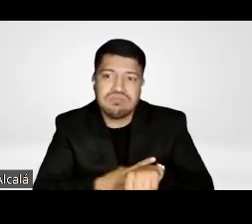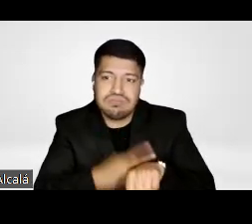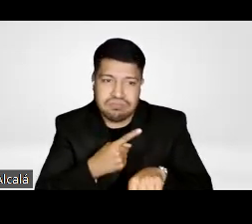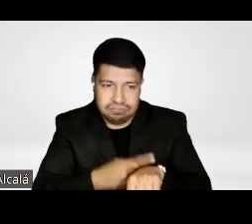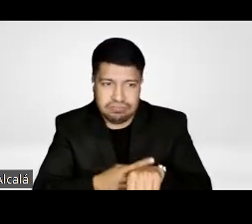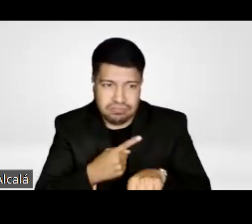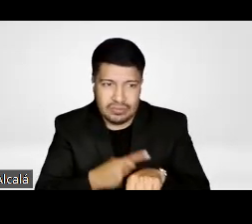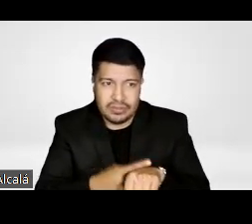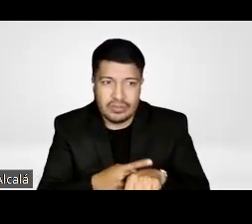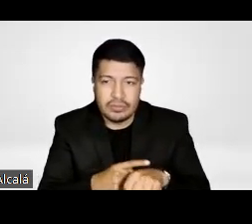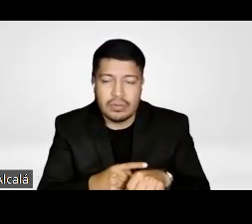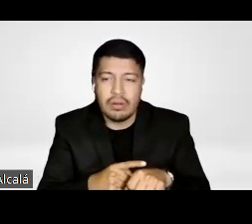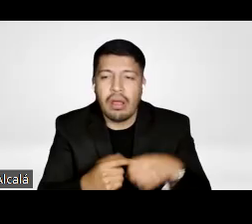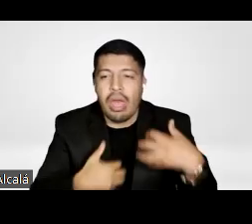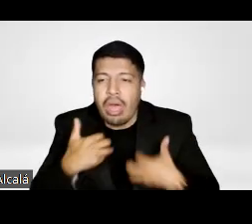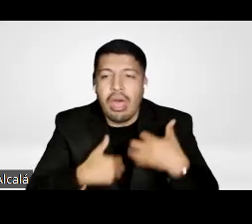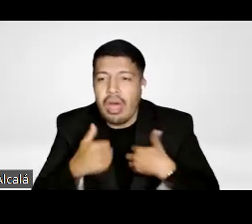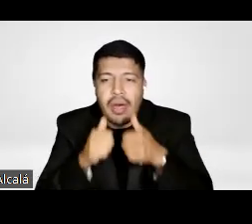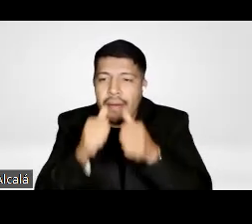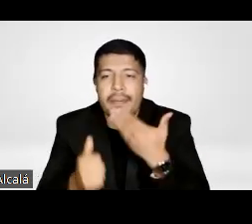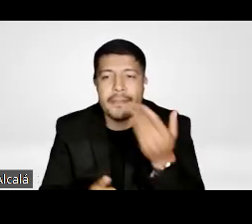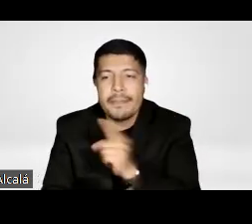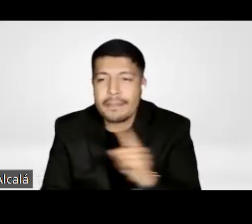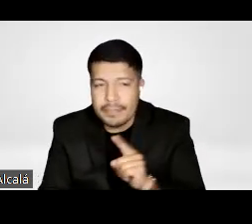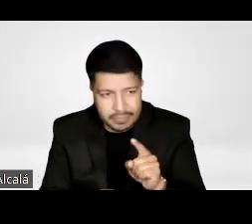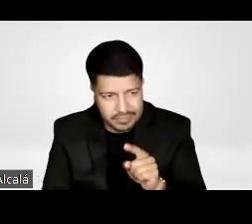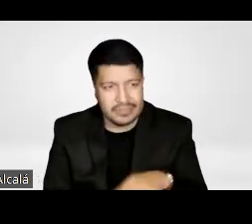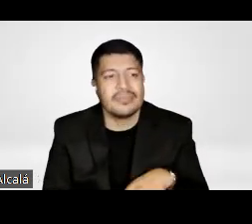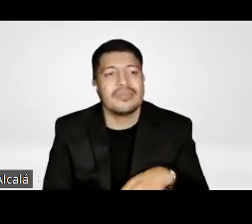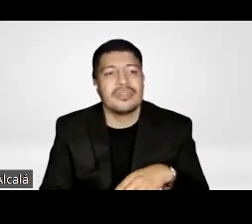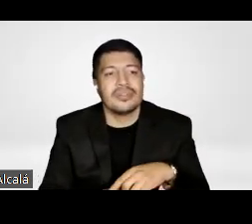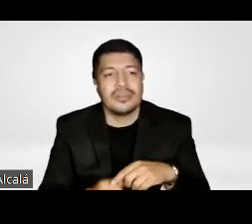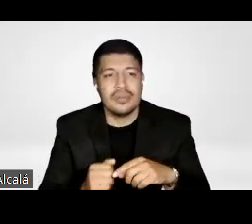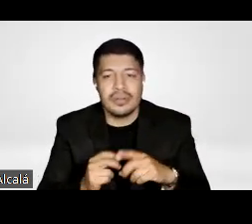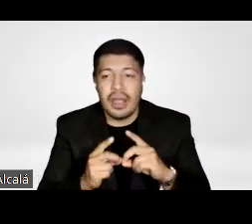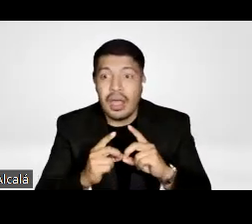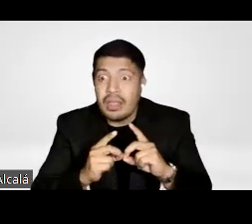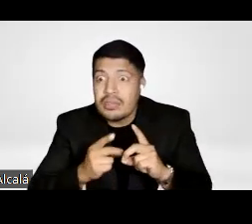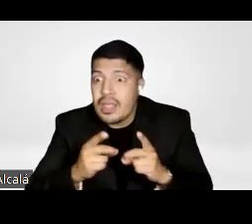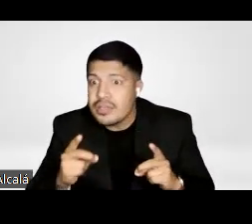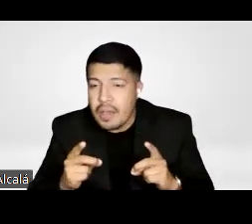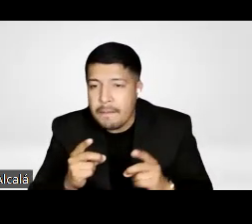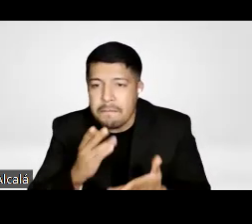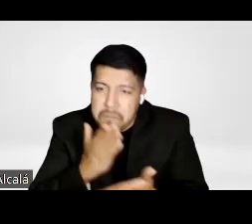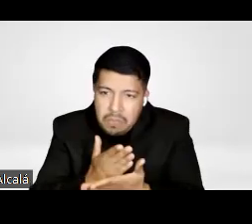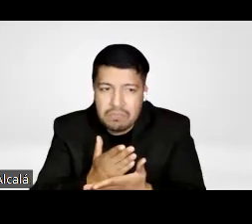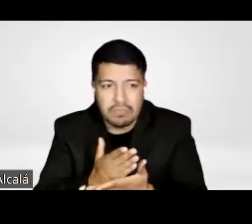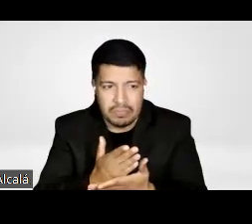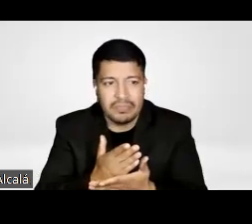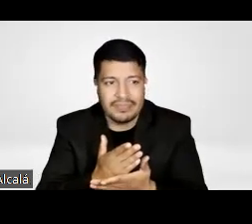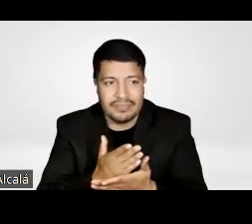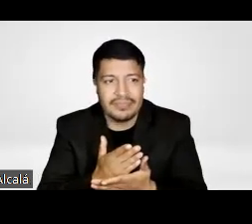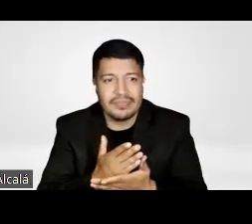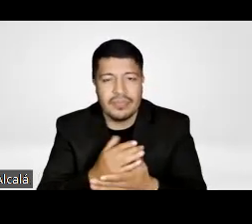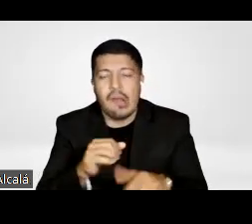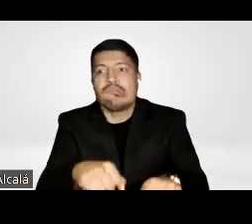déficit de atención e hiperactividad, a mayor riesgo en retraso en el desarrollo y de epilepsia. Y la preeclampsia y la hipertensión de